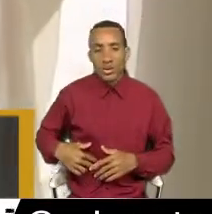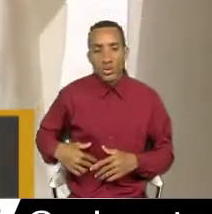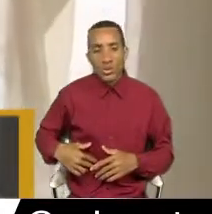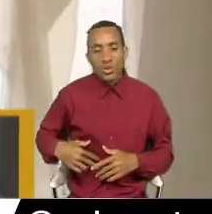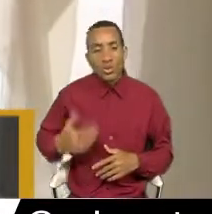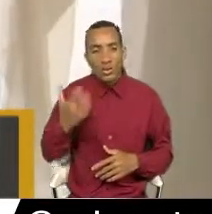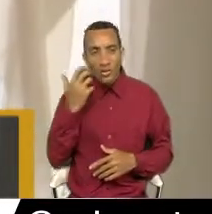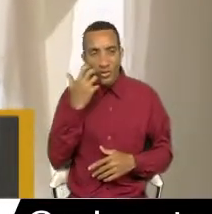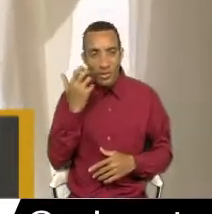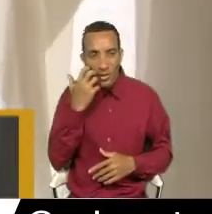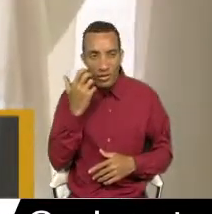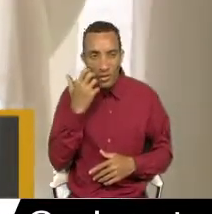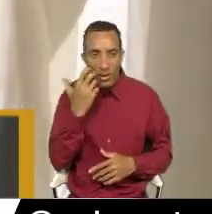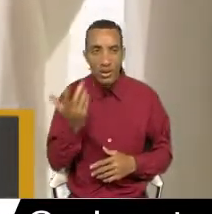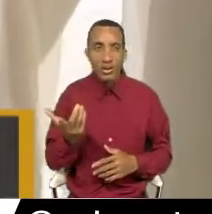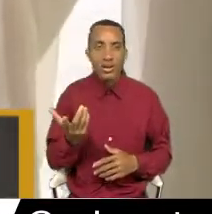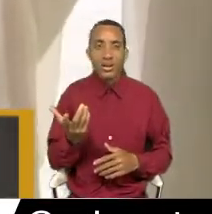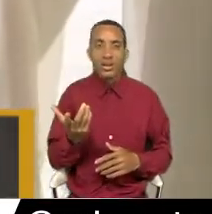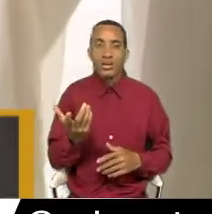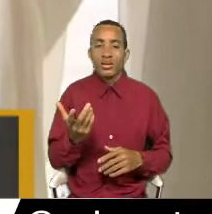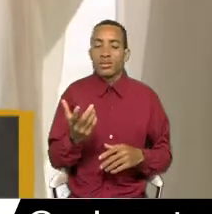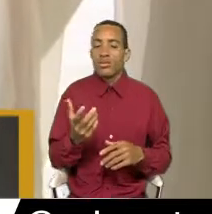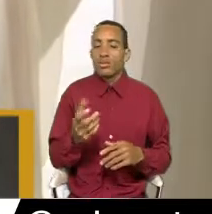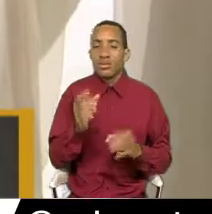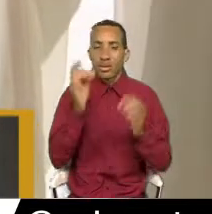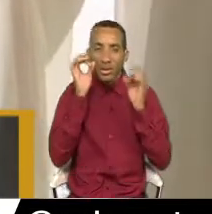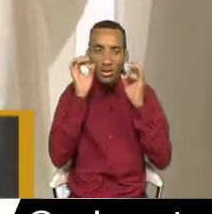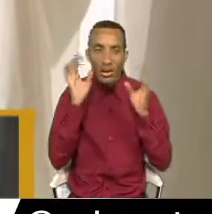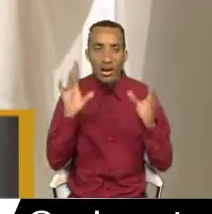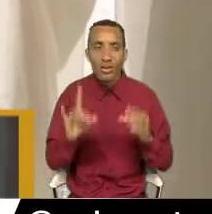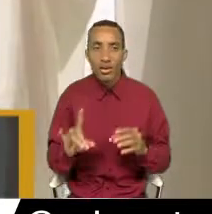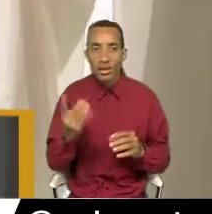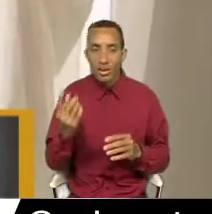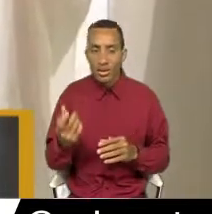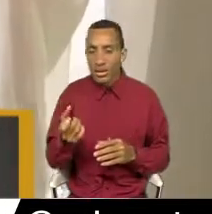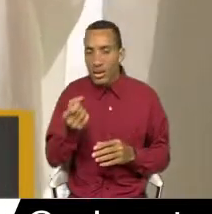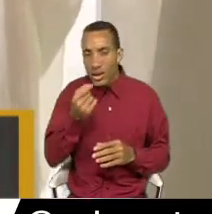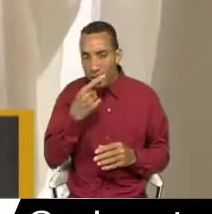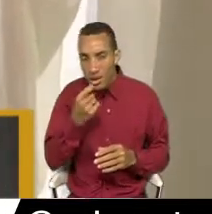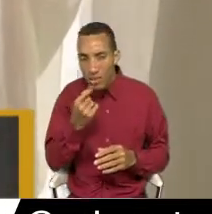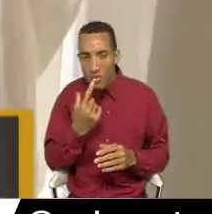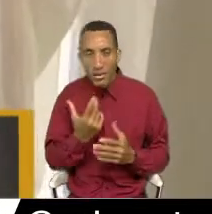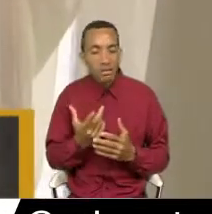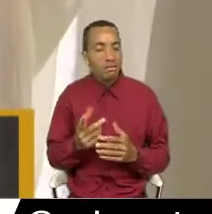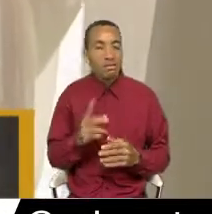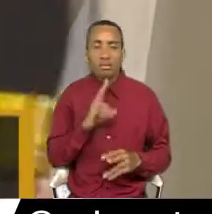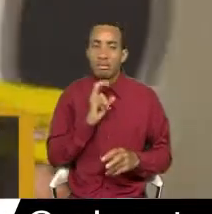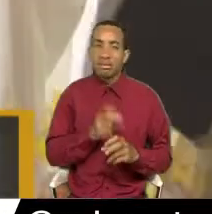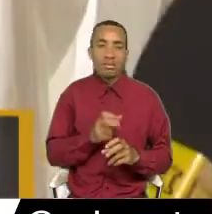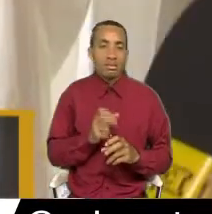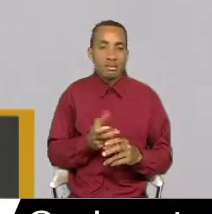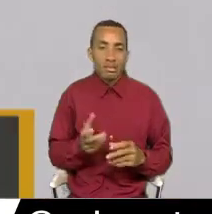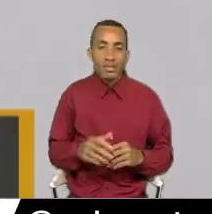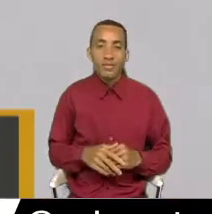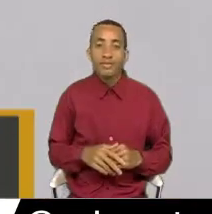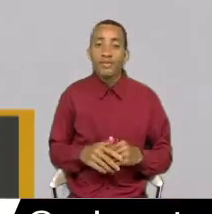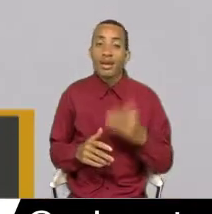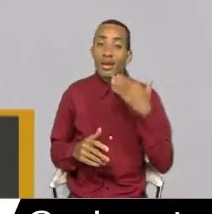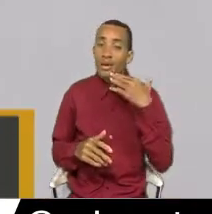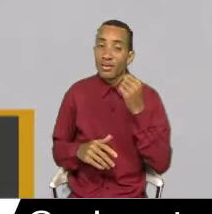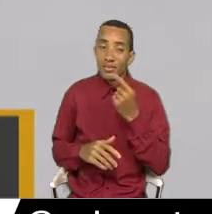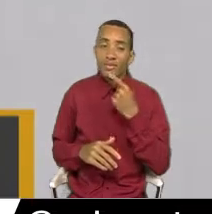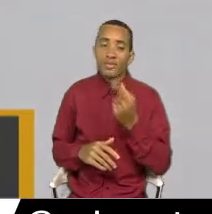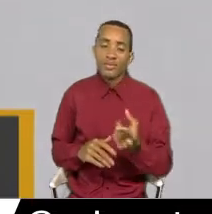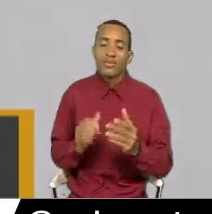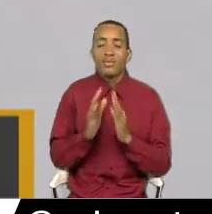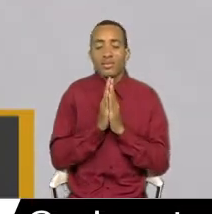que no me deja ni dormir ni descansar nunca, manejo con tramadol, manejo colocándome carato lleno, no me siento bien de salud. Lo que la mujer pide es que le realicen